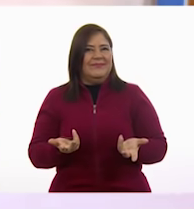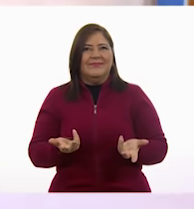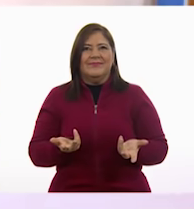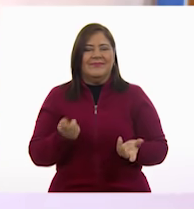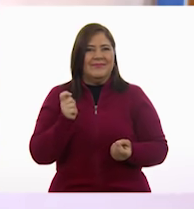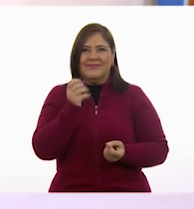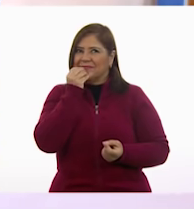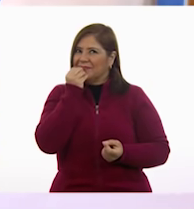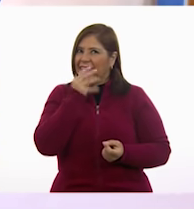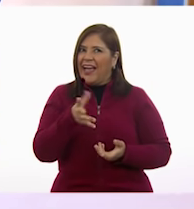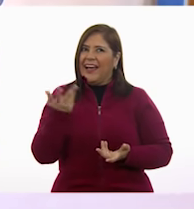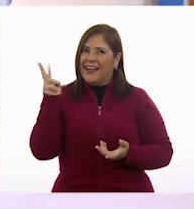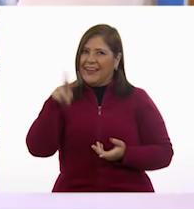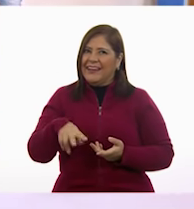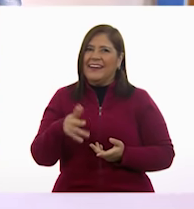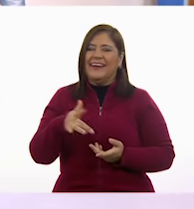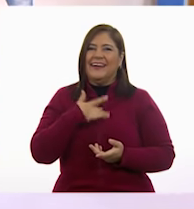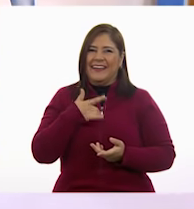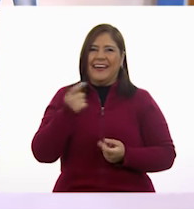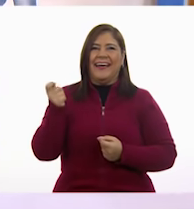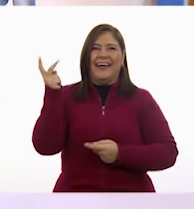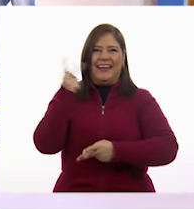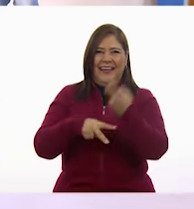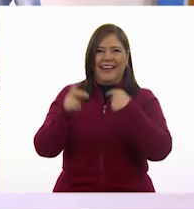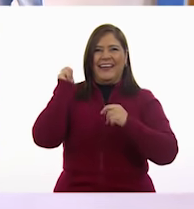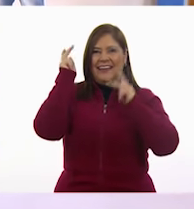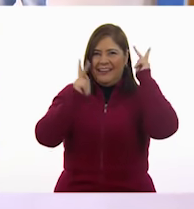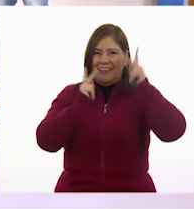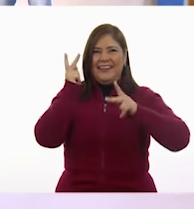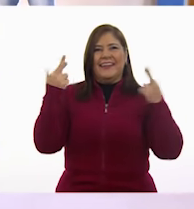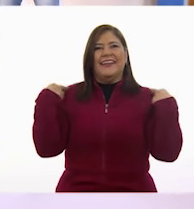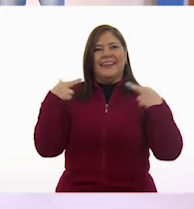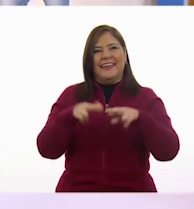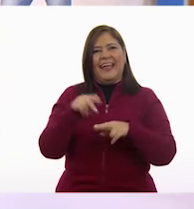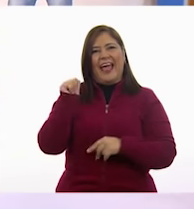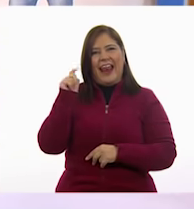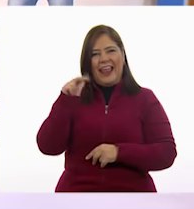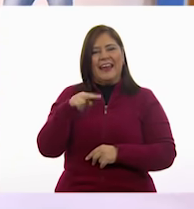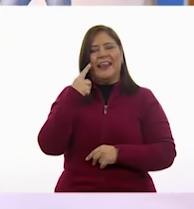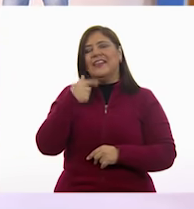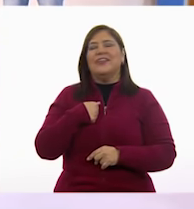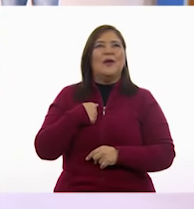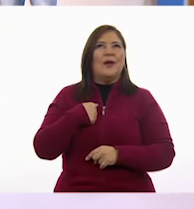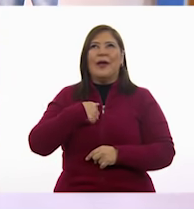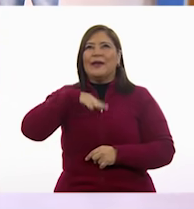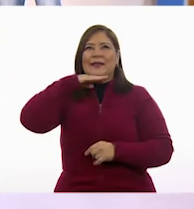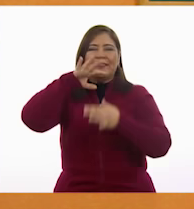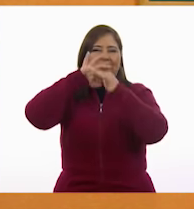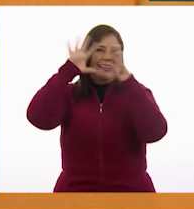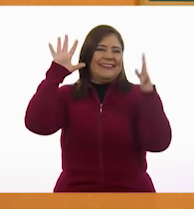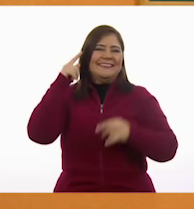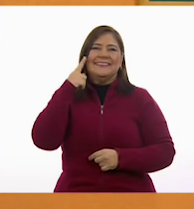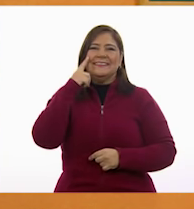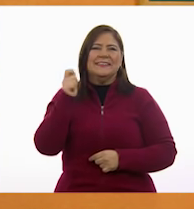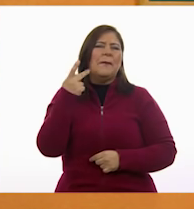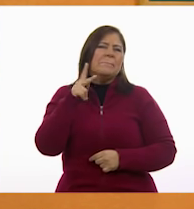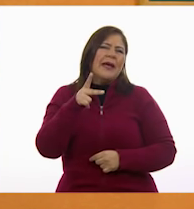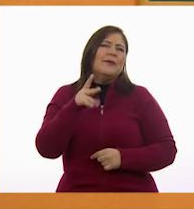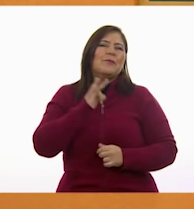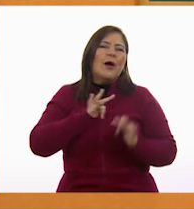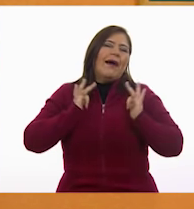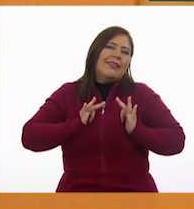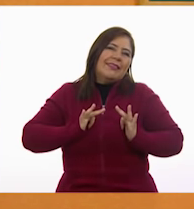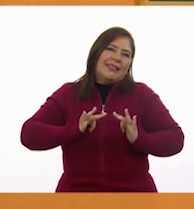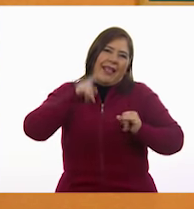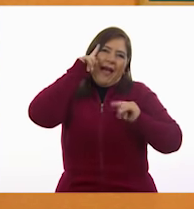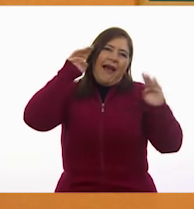Qué padre, ¿no? Agradable la visita del profe Alan, estuvo padre. Sí, una hasta buena me visita. Me desconcentré. Bueno, sirvió también para relajarnos un poco porque